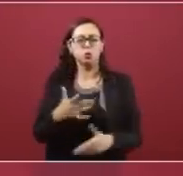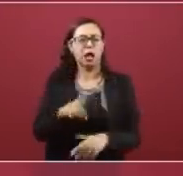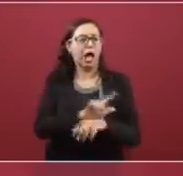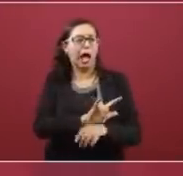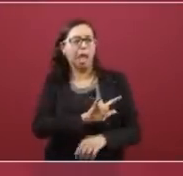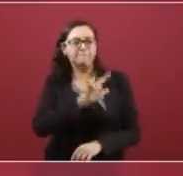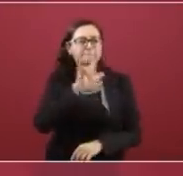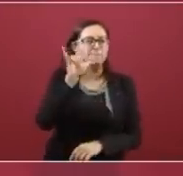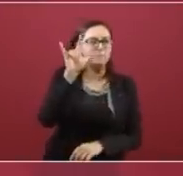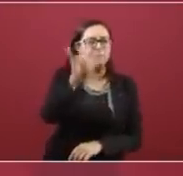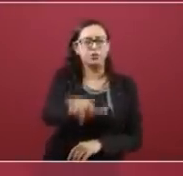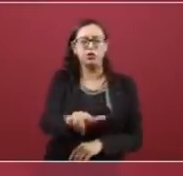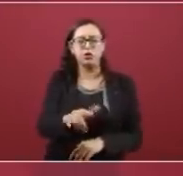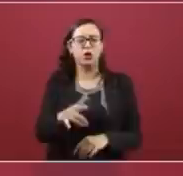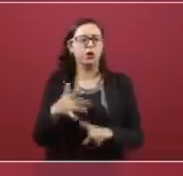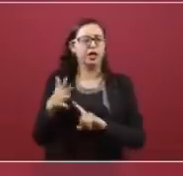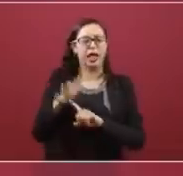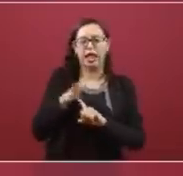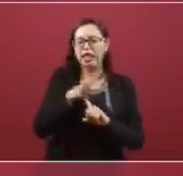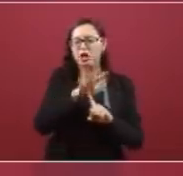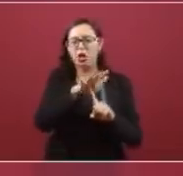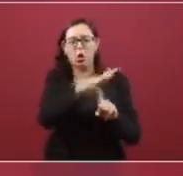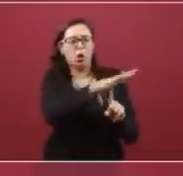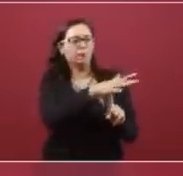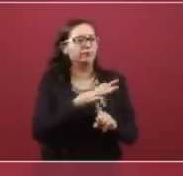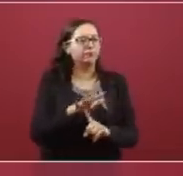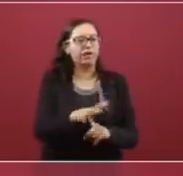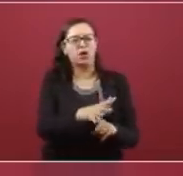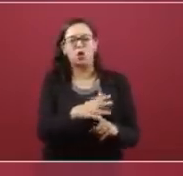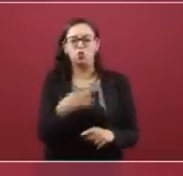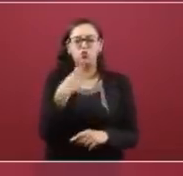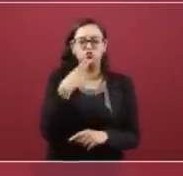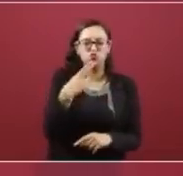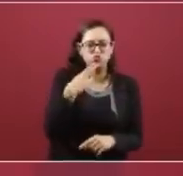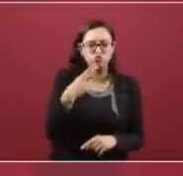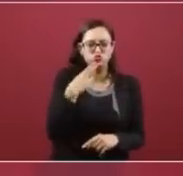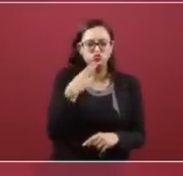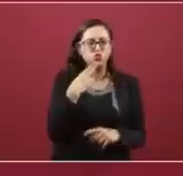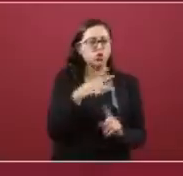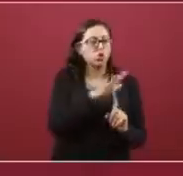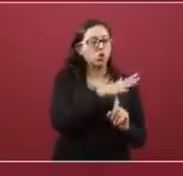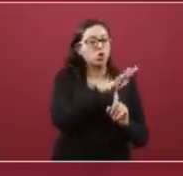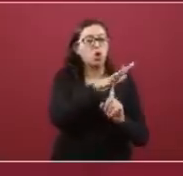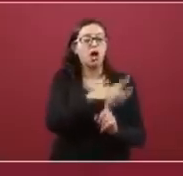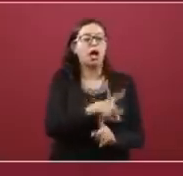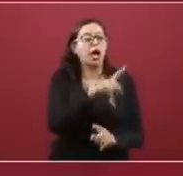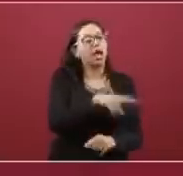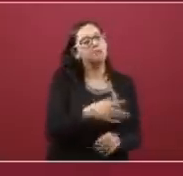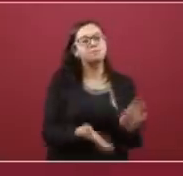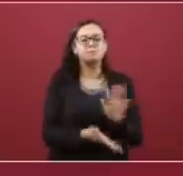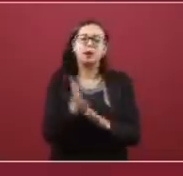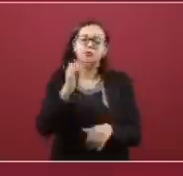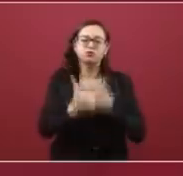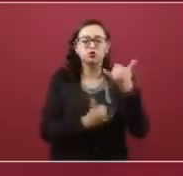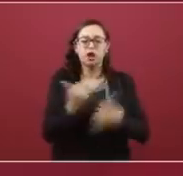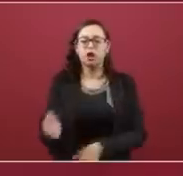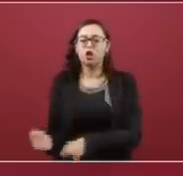aviones y los helicópteros, cómo utilizaban los helicópteros hasta para ir a jugar golf.